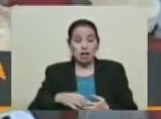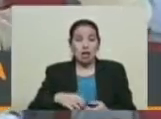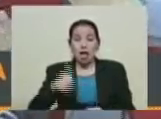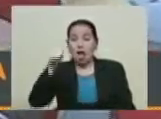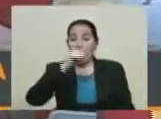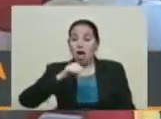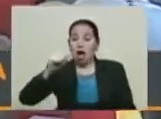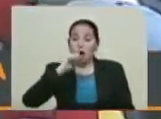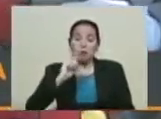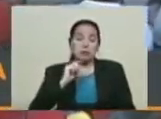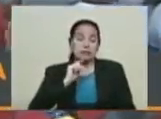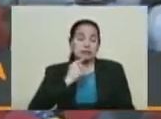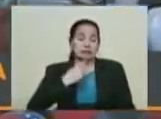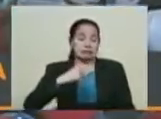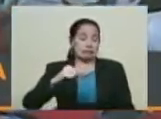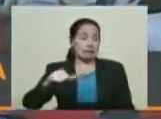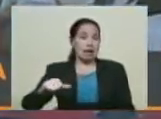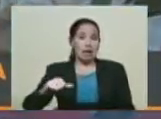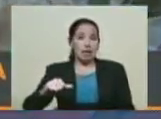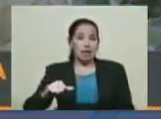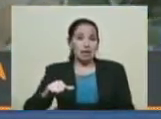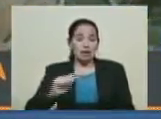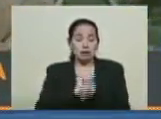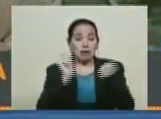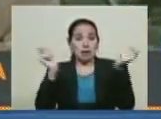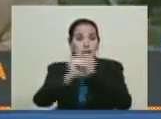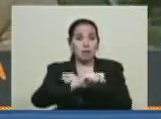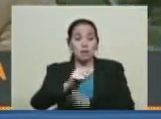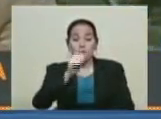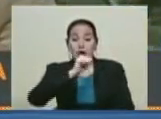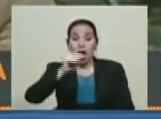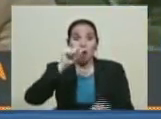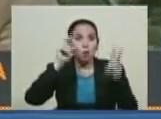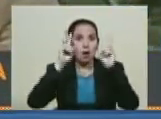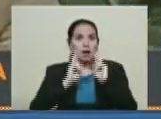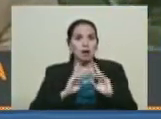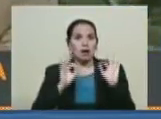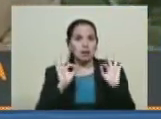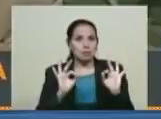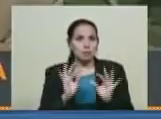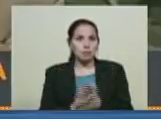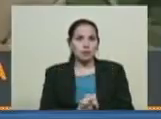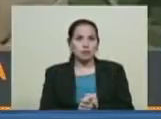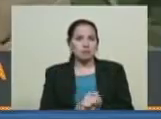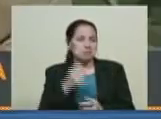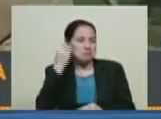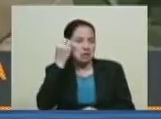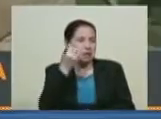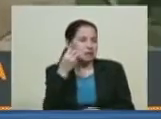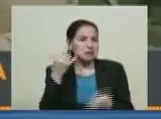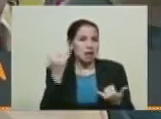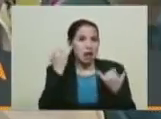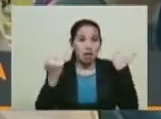que bastante falta le hacen al pueblo del Caribe. ¿Qué les parece la idea?